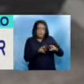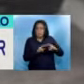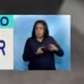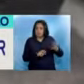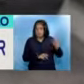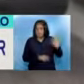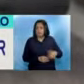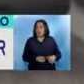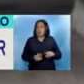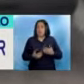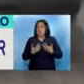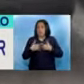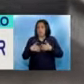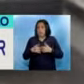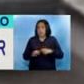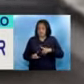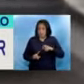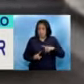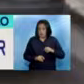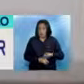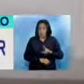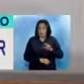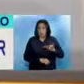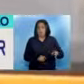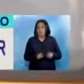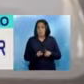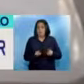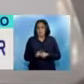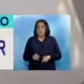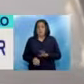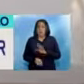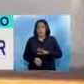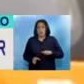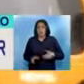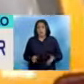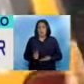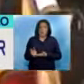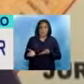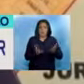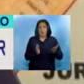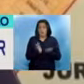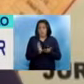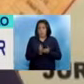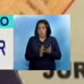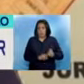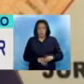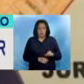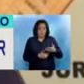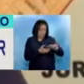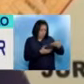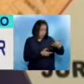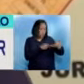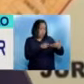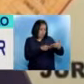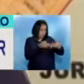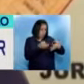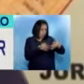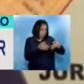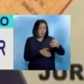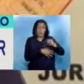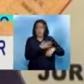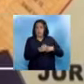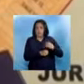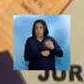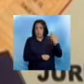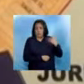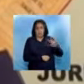la empresa Royal Car y que a la vez hacía movilidad escolar a niños. Registra procesos del año